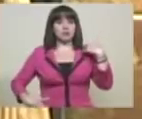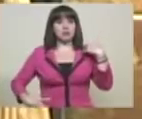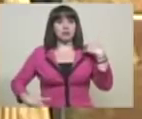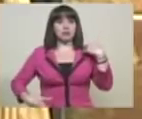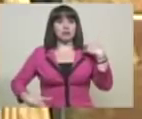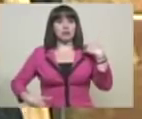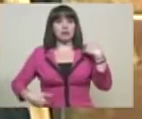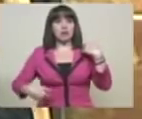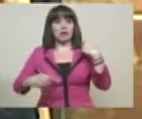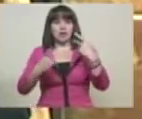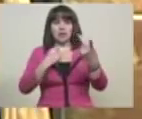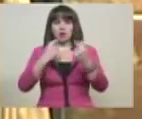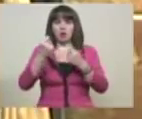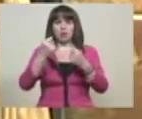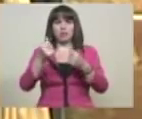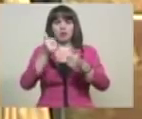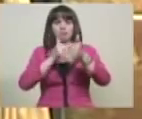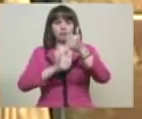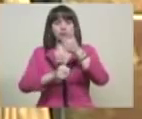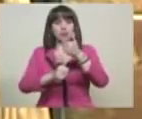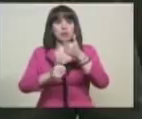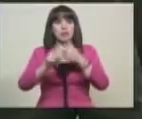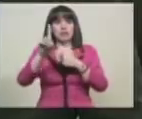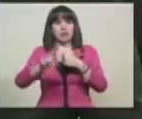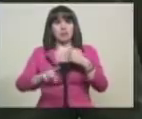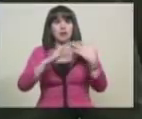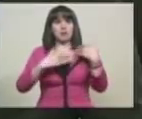el presidente del Banco Central, en los próximos días.